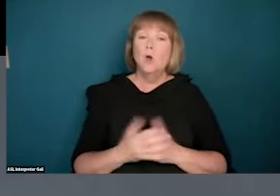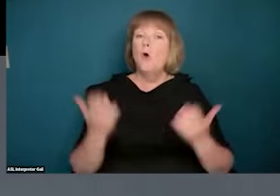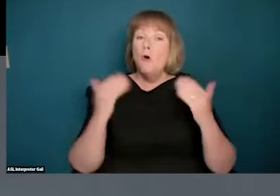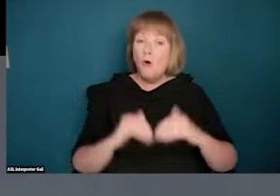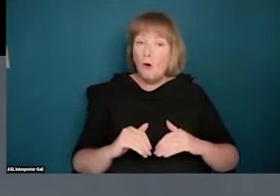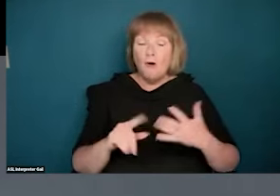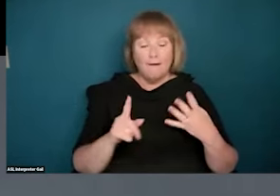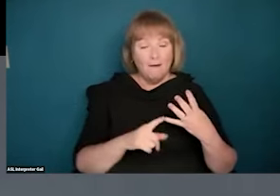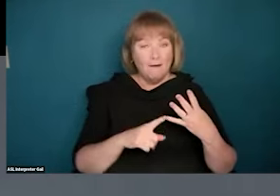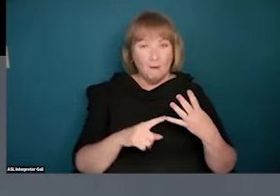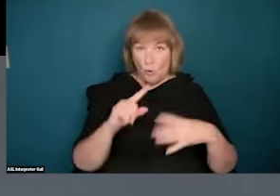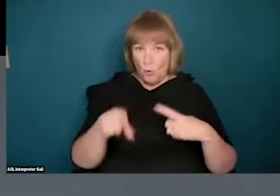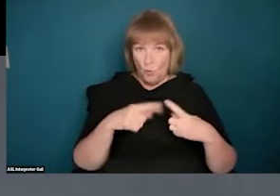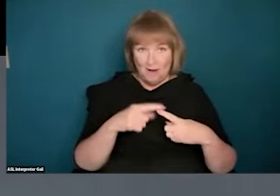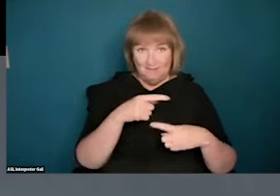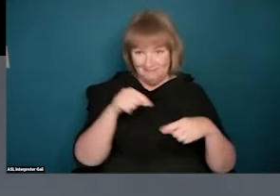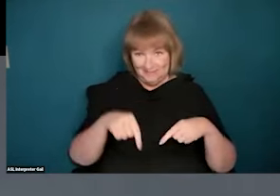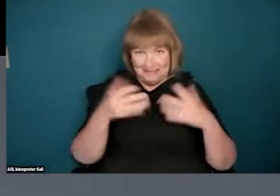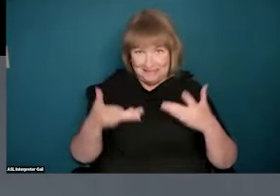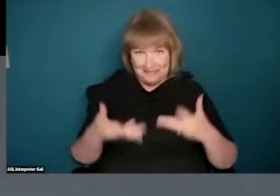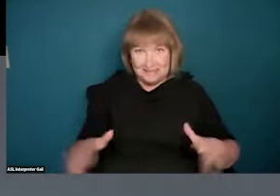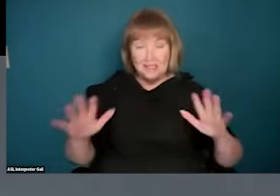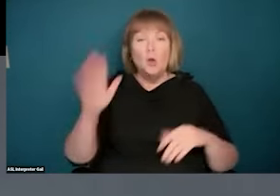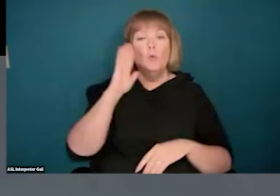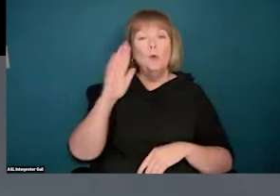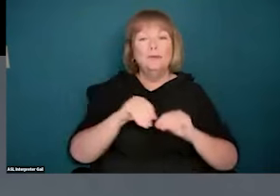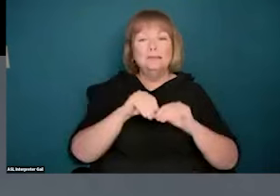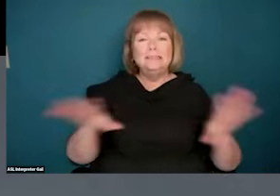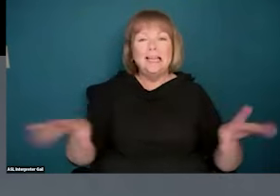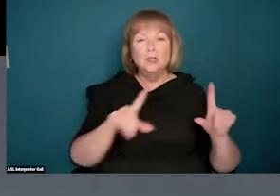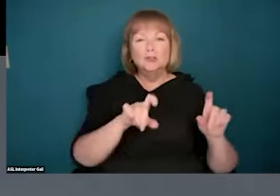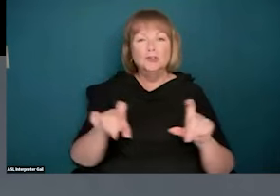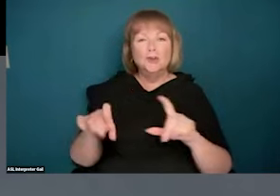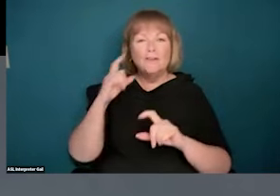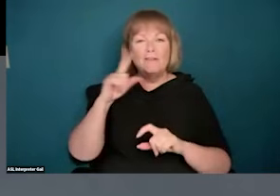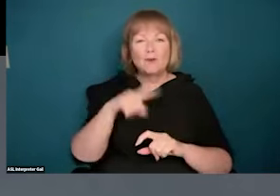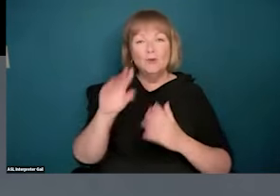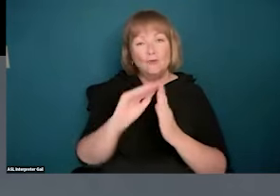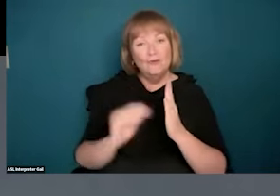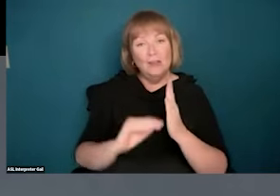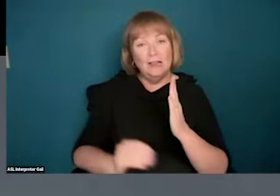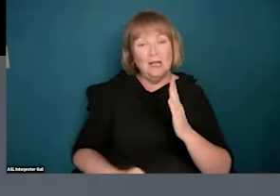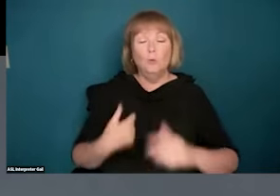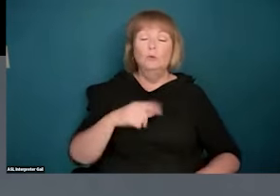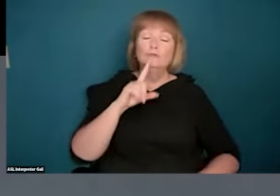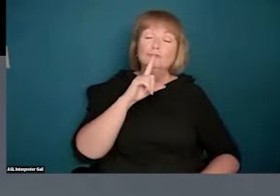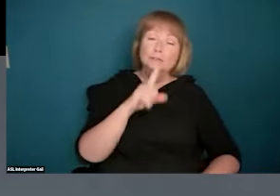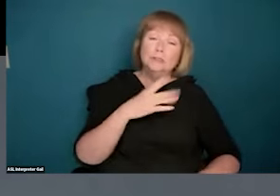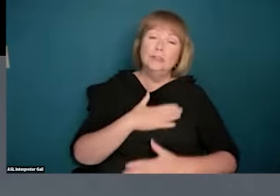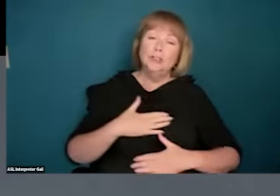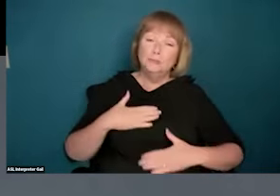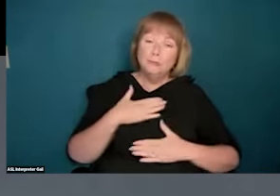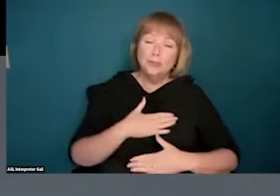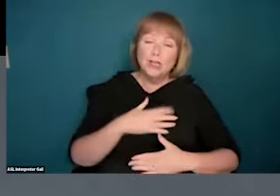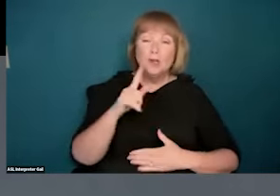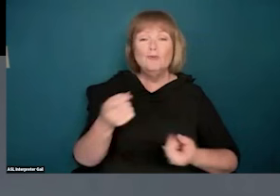completar estos créditos de educación. Nosotros también vamos a tener una encuesta al final